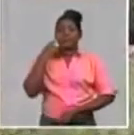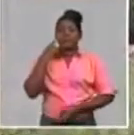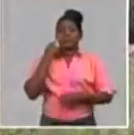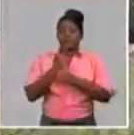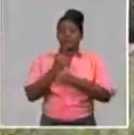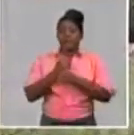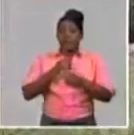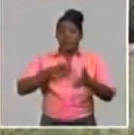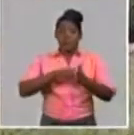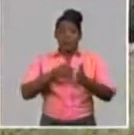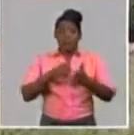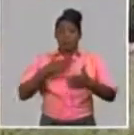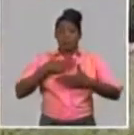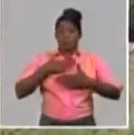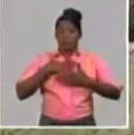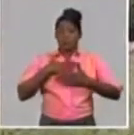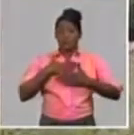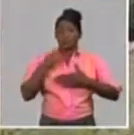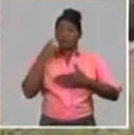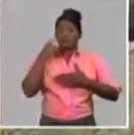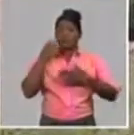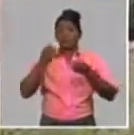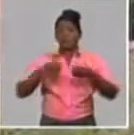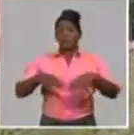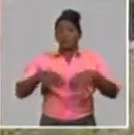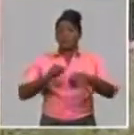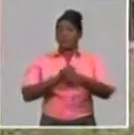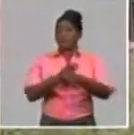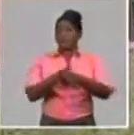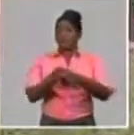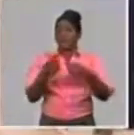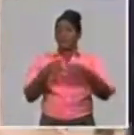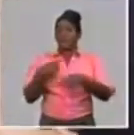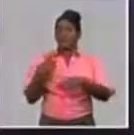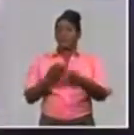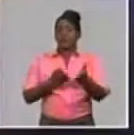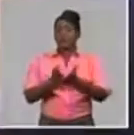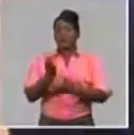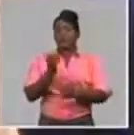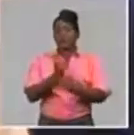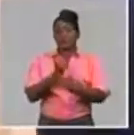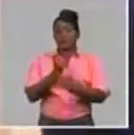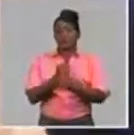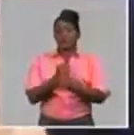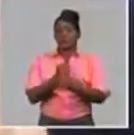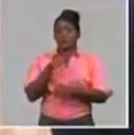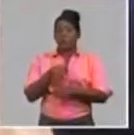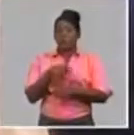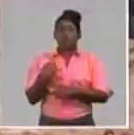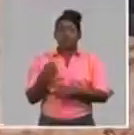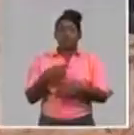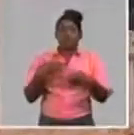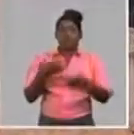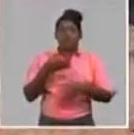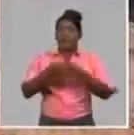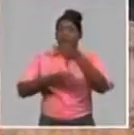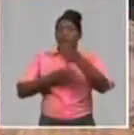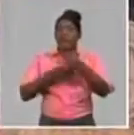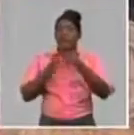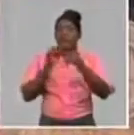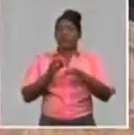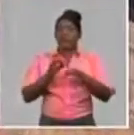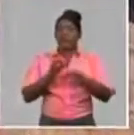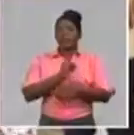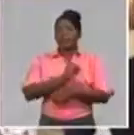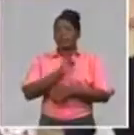Hidráulico Nacional, aún en la situación que vive el país, han continuado y se están ejecutando. Y hoy hemos discutido en todos los lugares que es preferible que se atrase